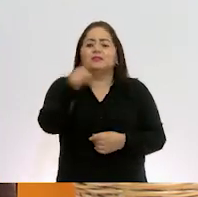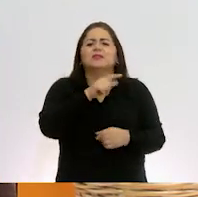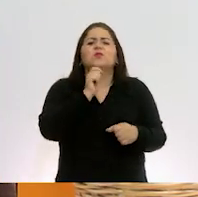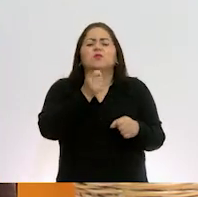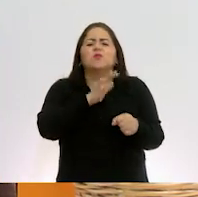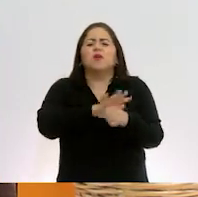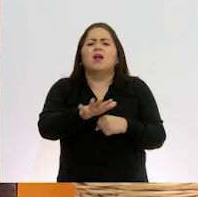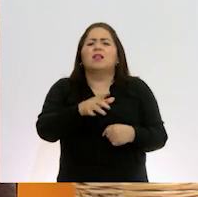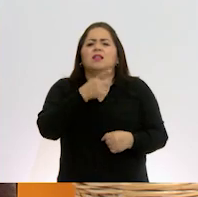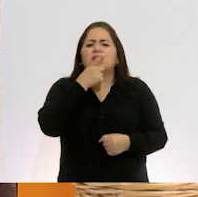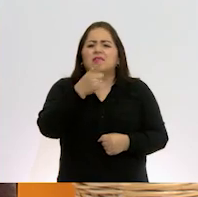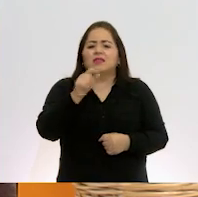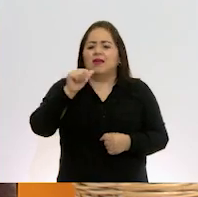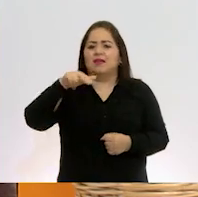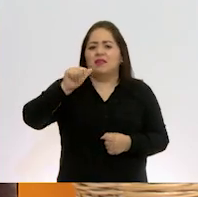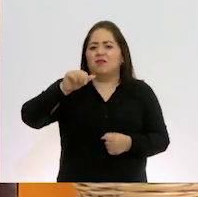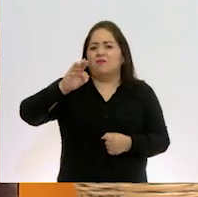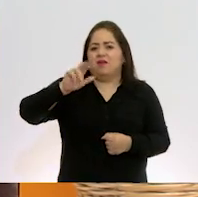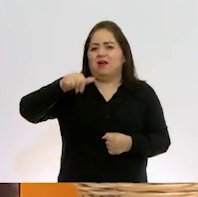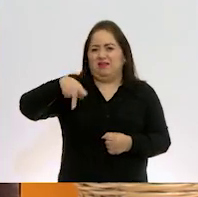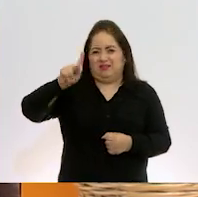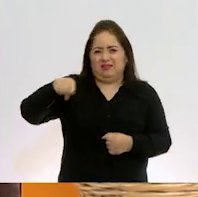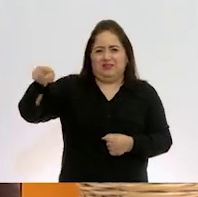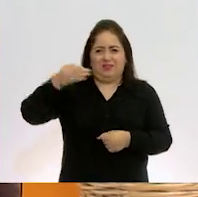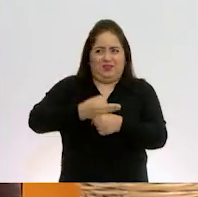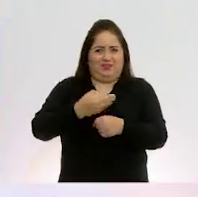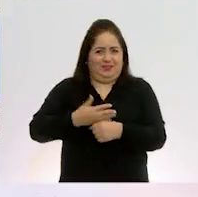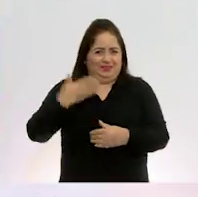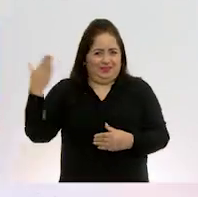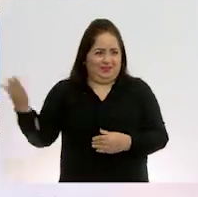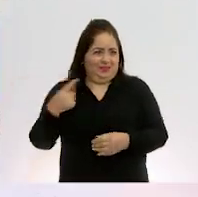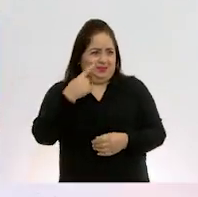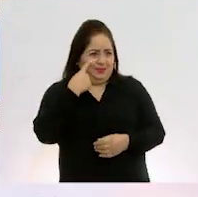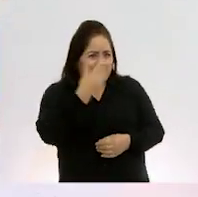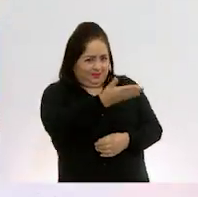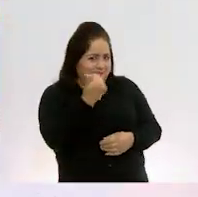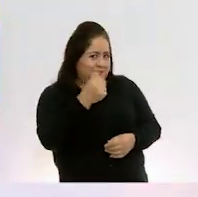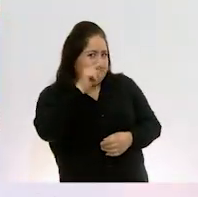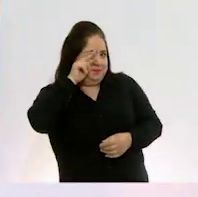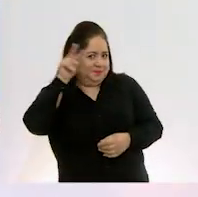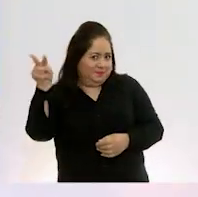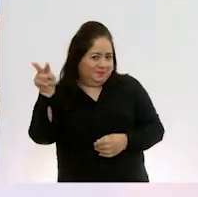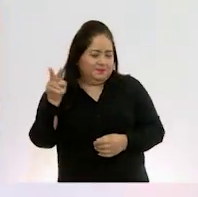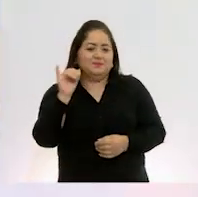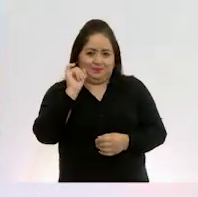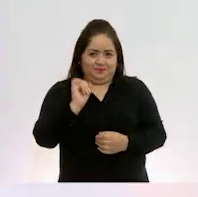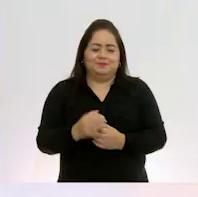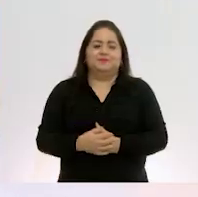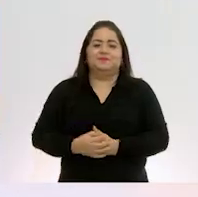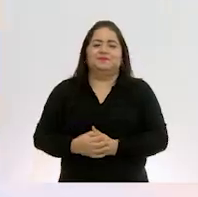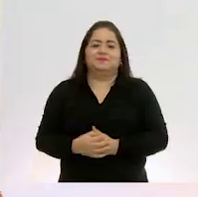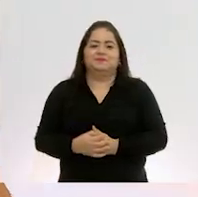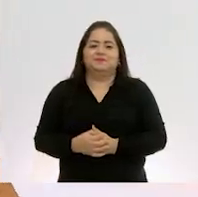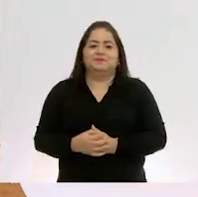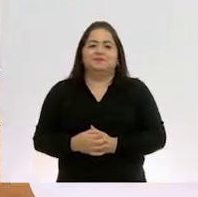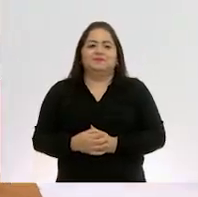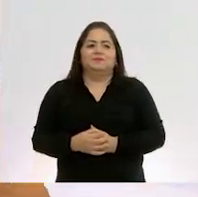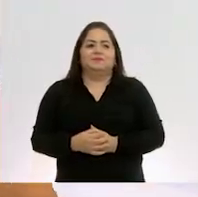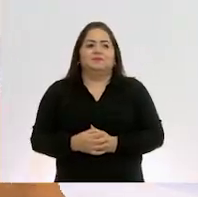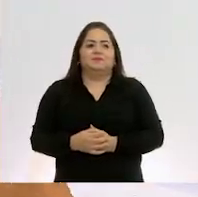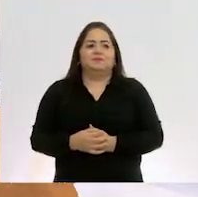frases, retomando estas frases de Ana Frank, que están en este lado. Si gustas acompañarme, las podemos leer. Perfecto.